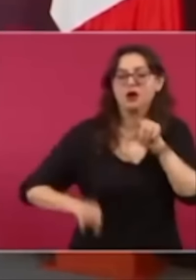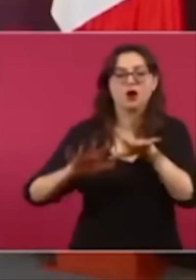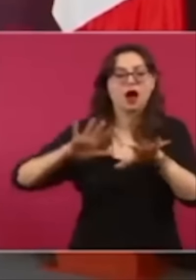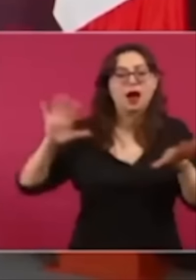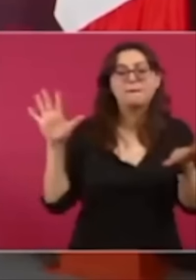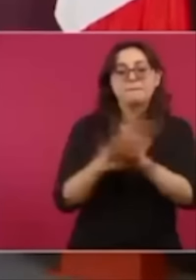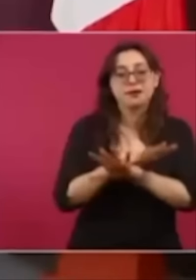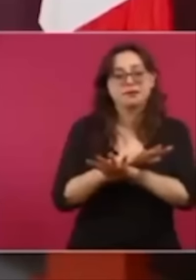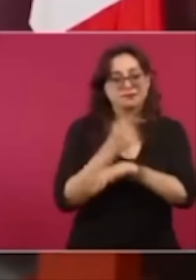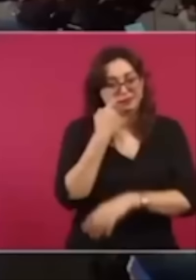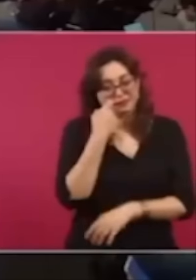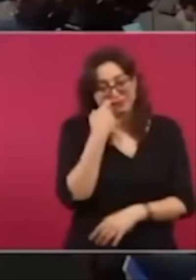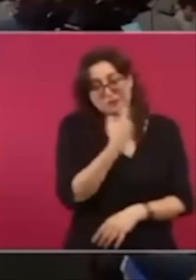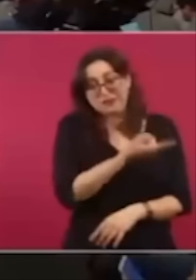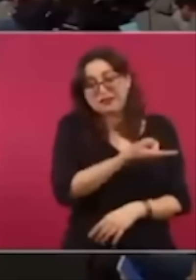Pero miren,